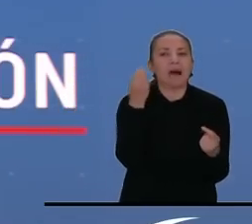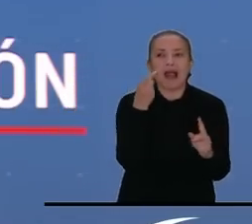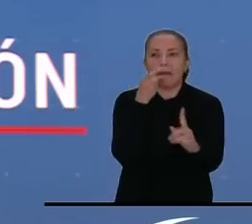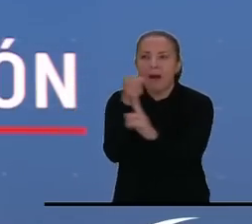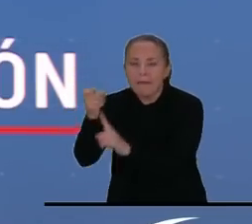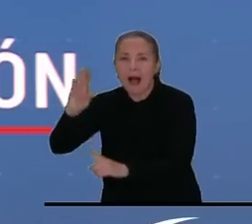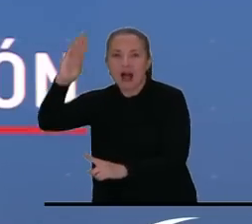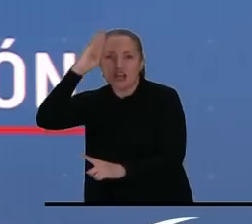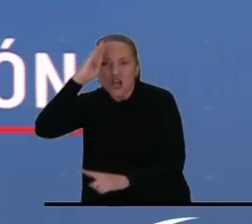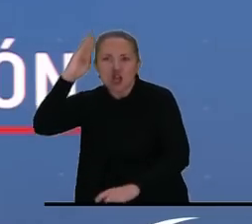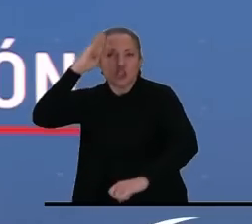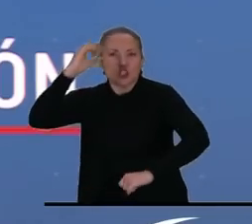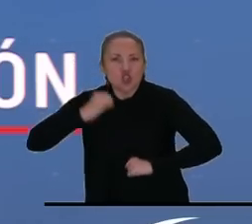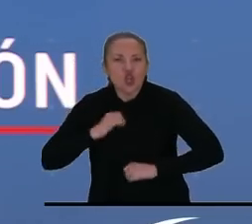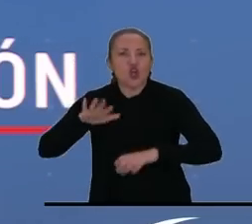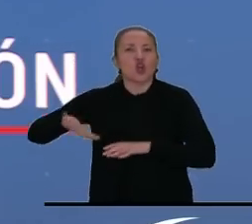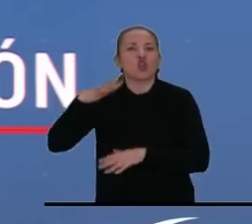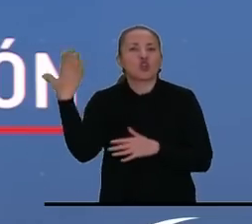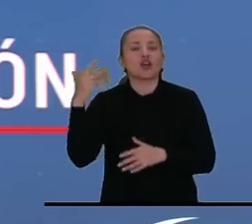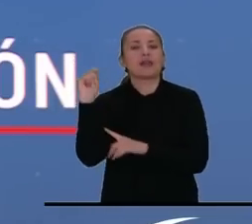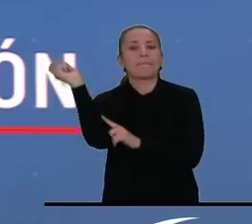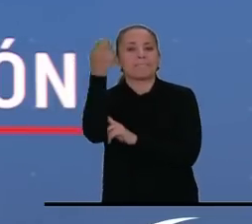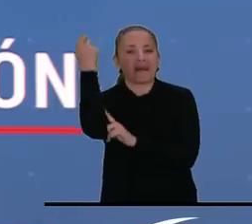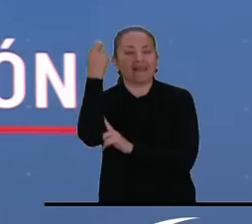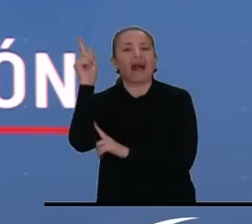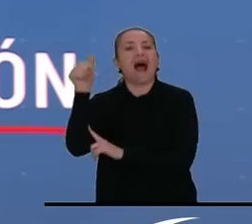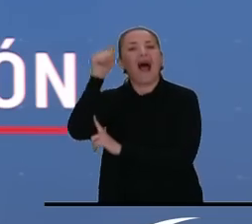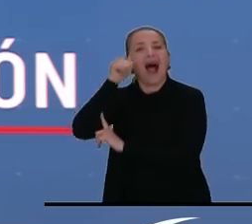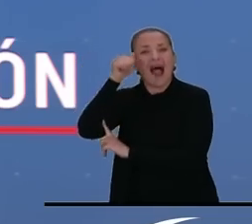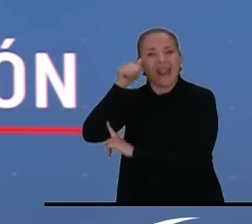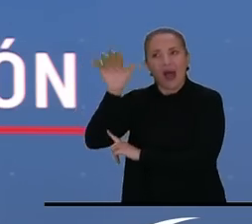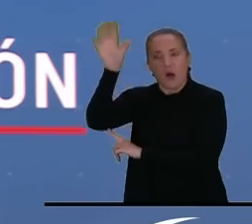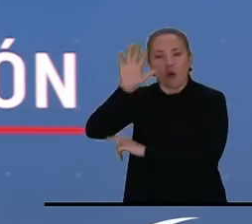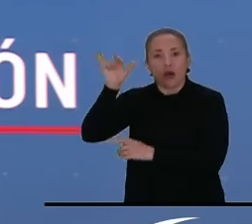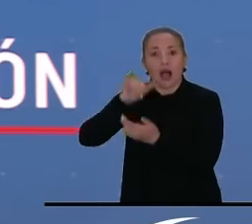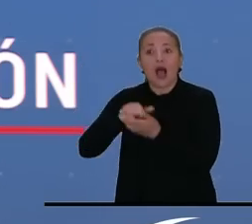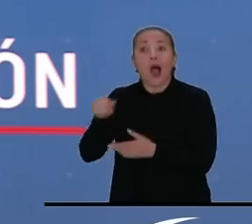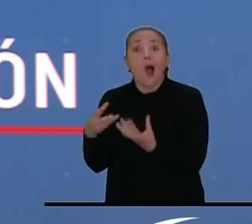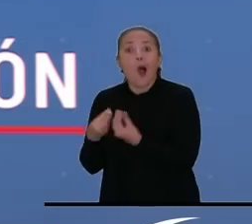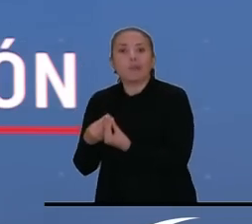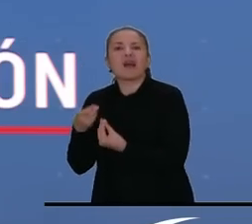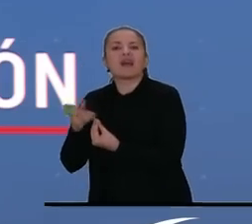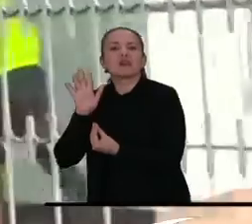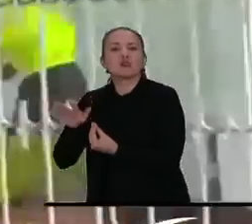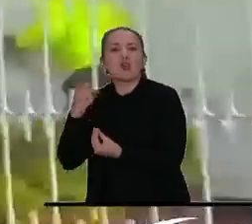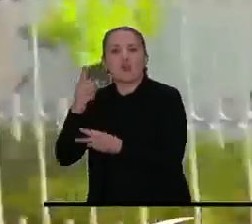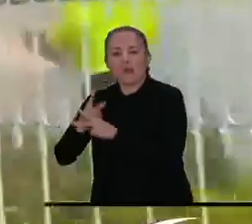Arauca. Uno de los sicarios se ocultaba en un barrio donde patrocinaba un equipo de fútbol.